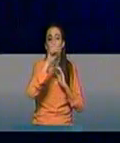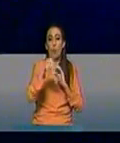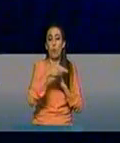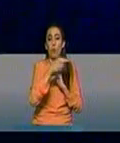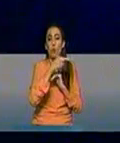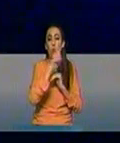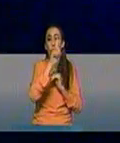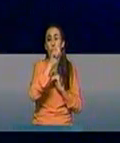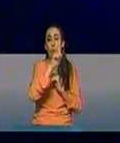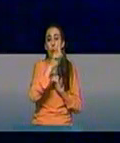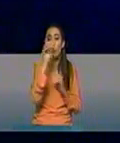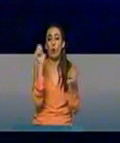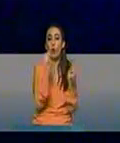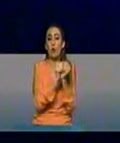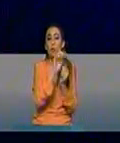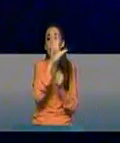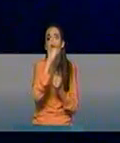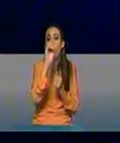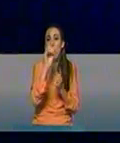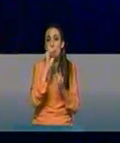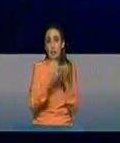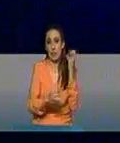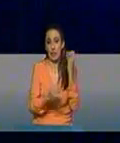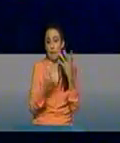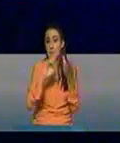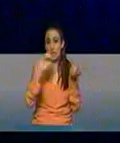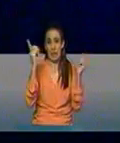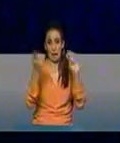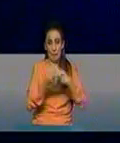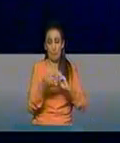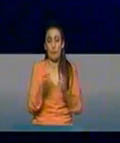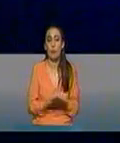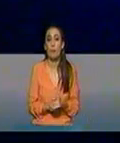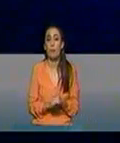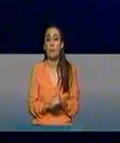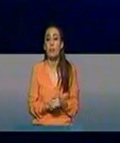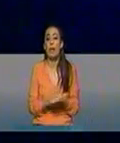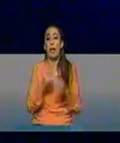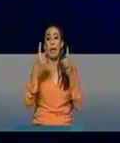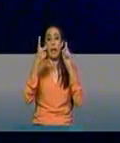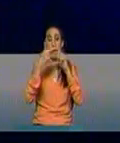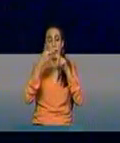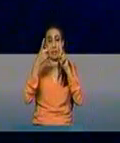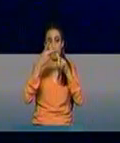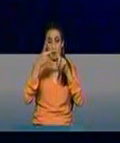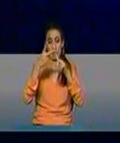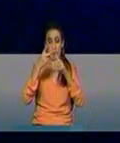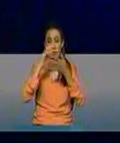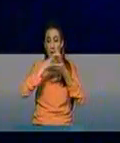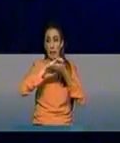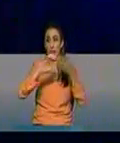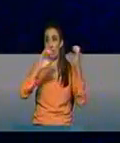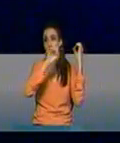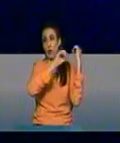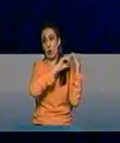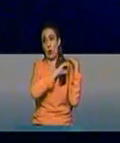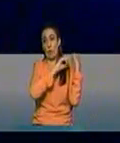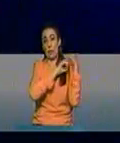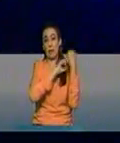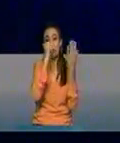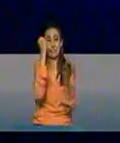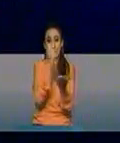competitividad y a los costos de producción aproximadamente en un 4%. La eliminación de la obligatoriedad del sello